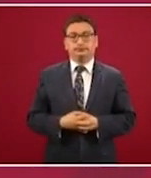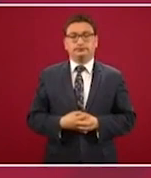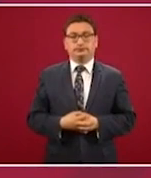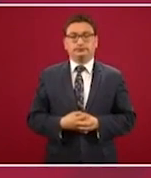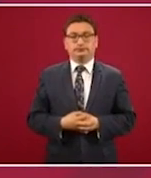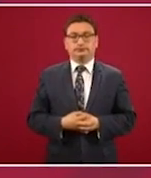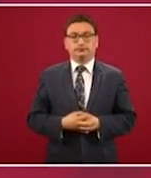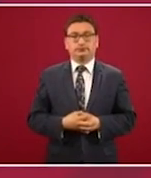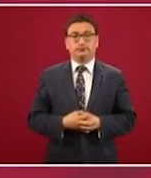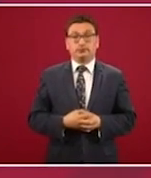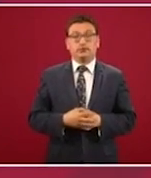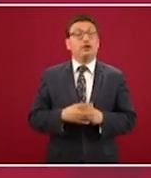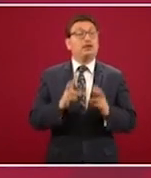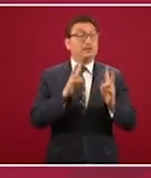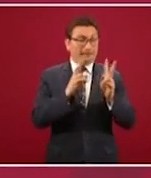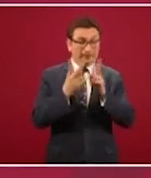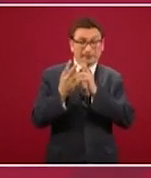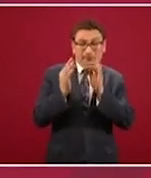que el vecino